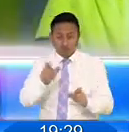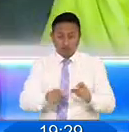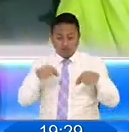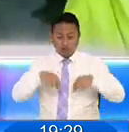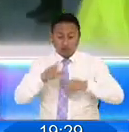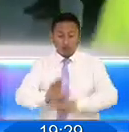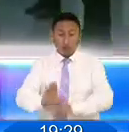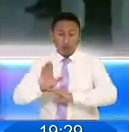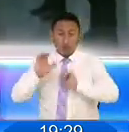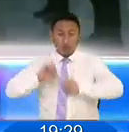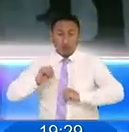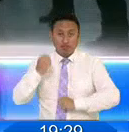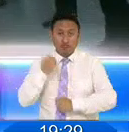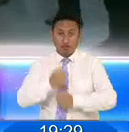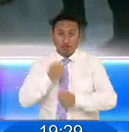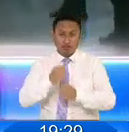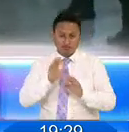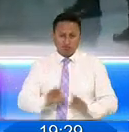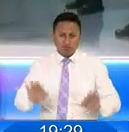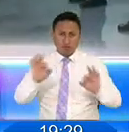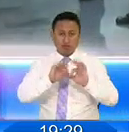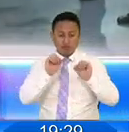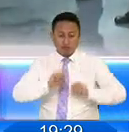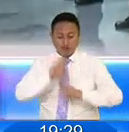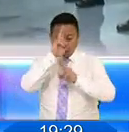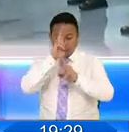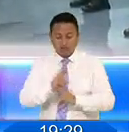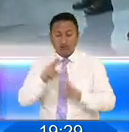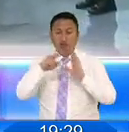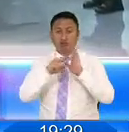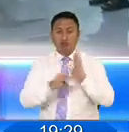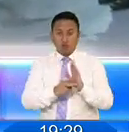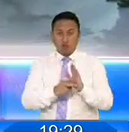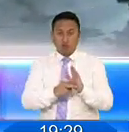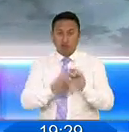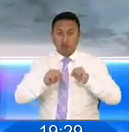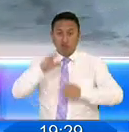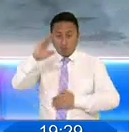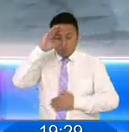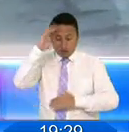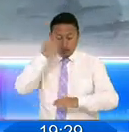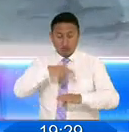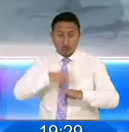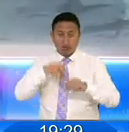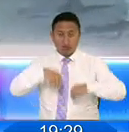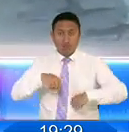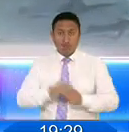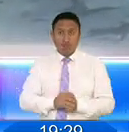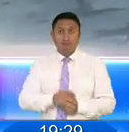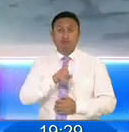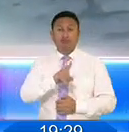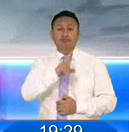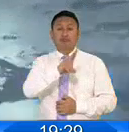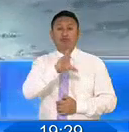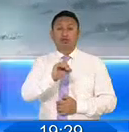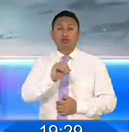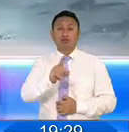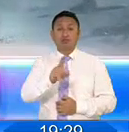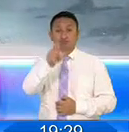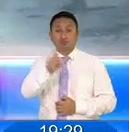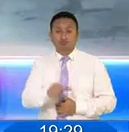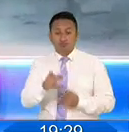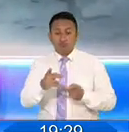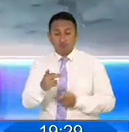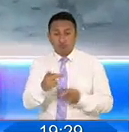Estamos comprometidos con este trabajo importante de hacer cumplir estas restricciones. La Policía Nacional tendrá 120